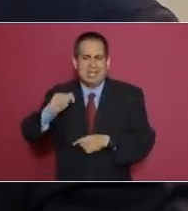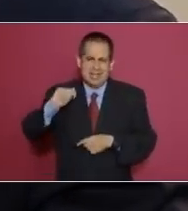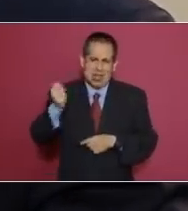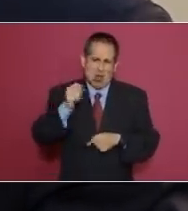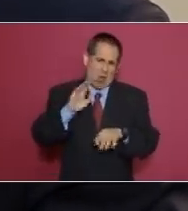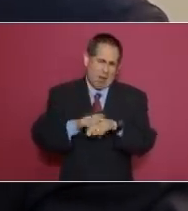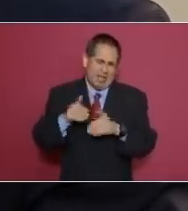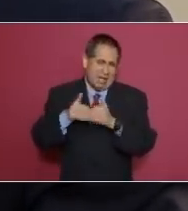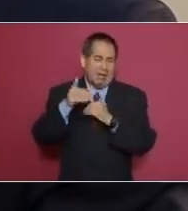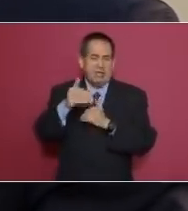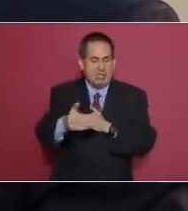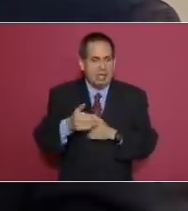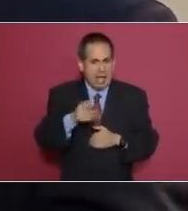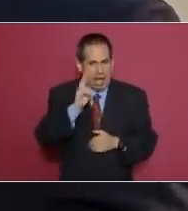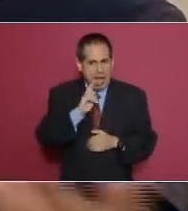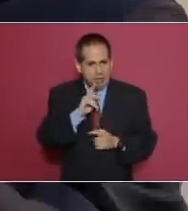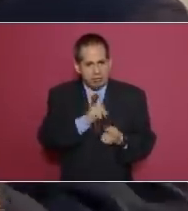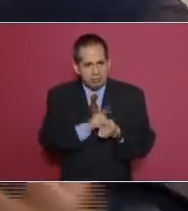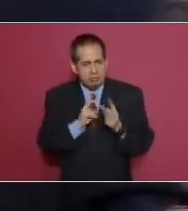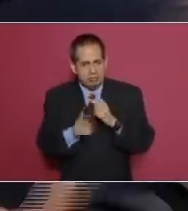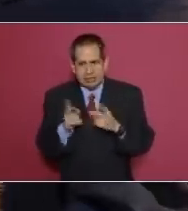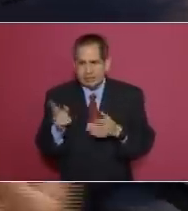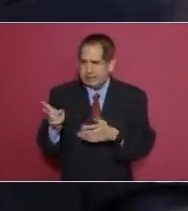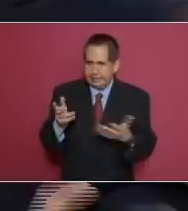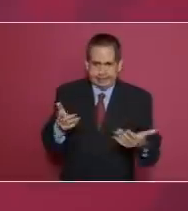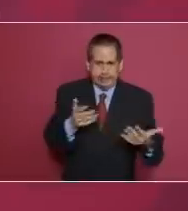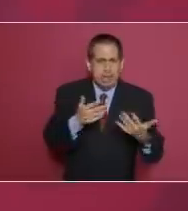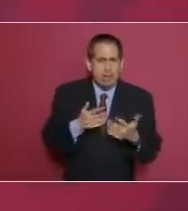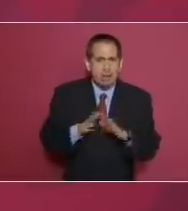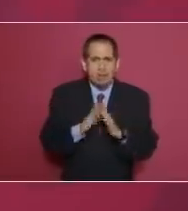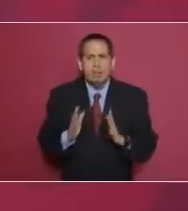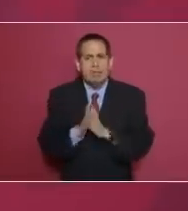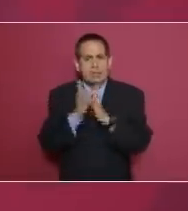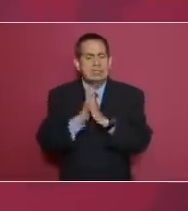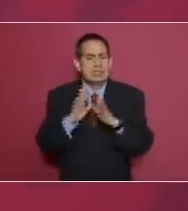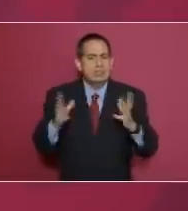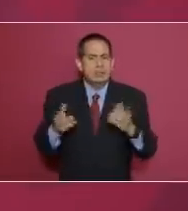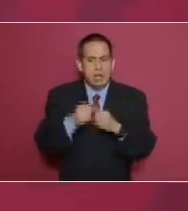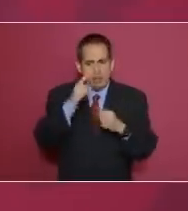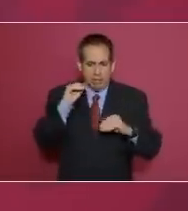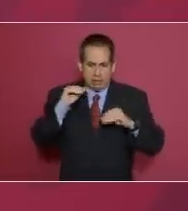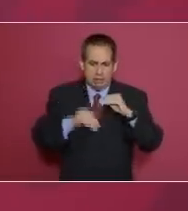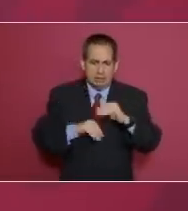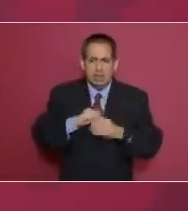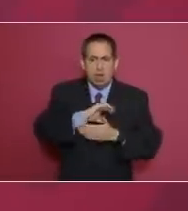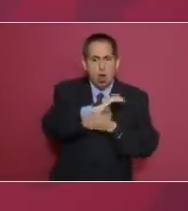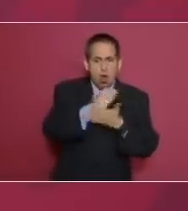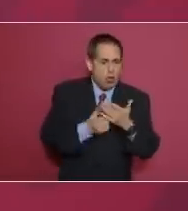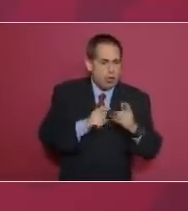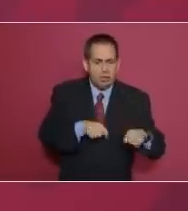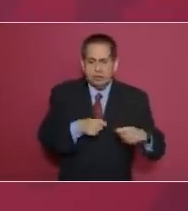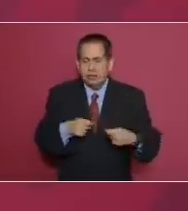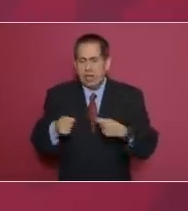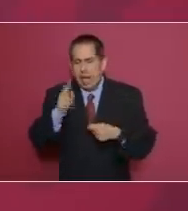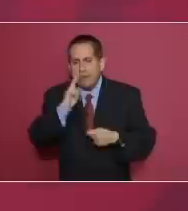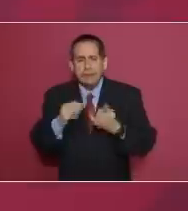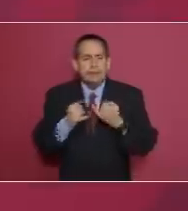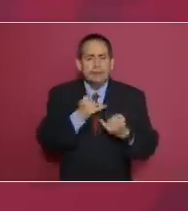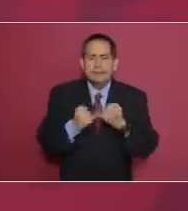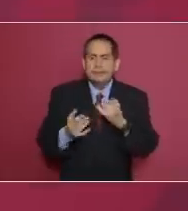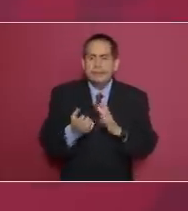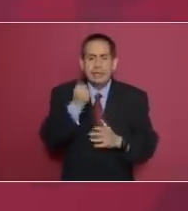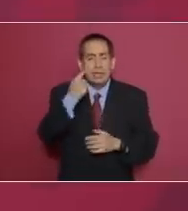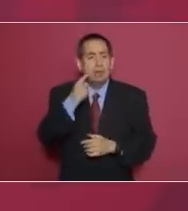más avanzada, para invitarlos a participar en la licitación,